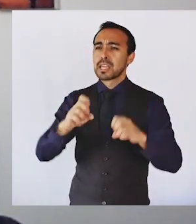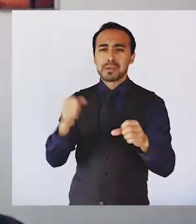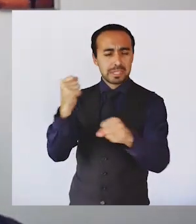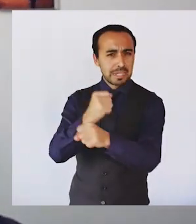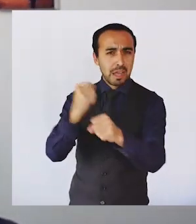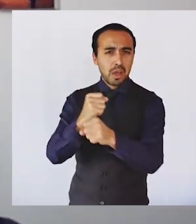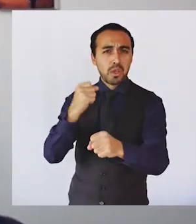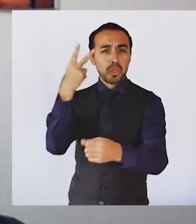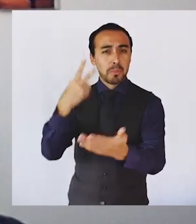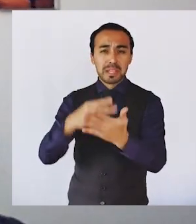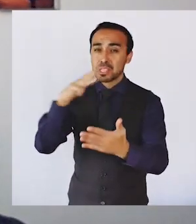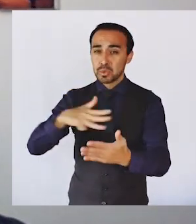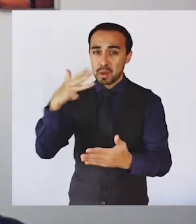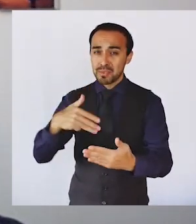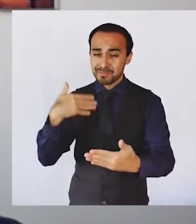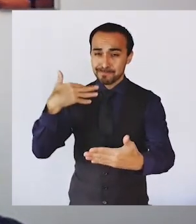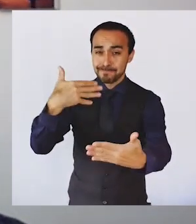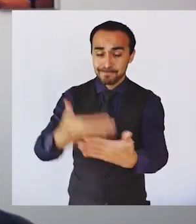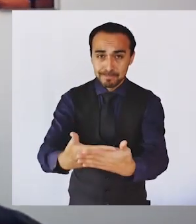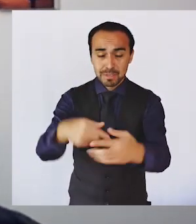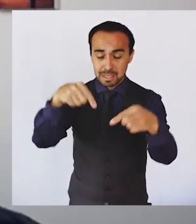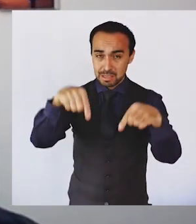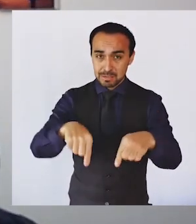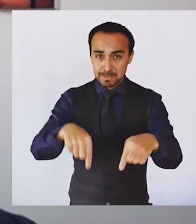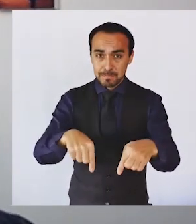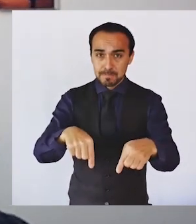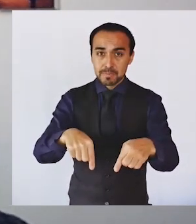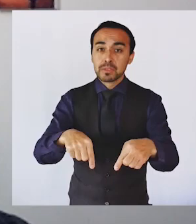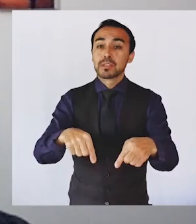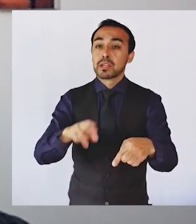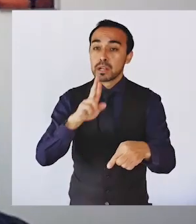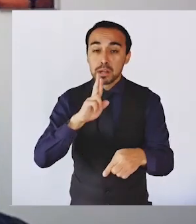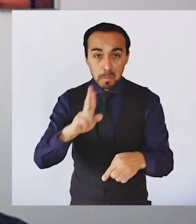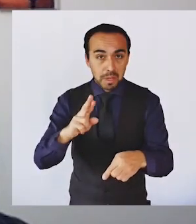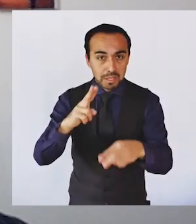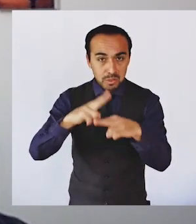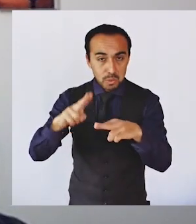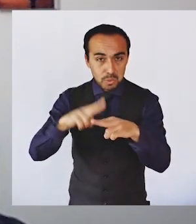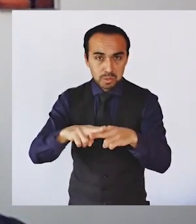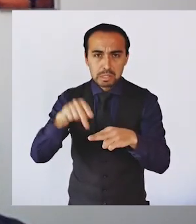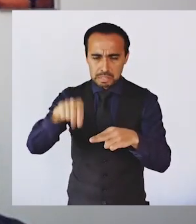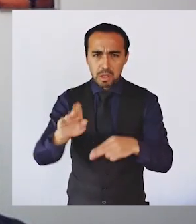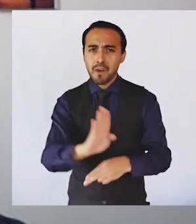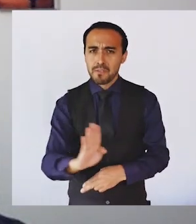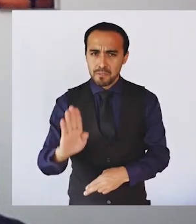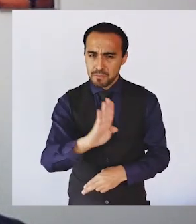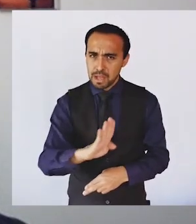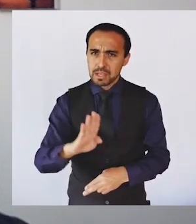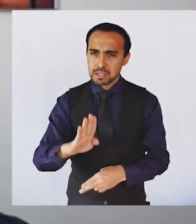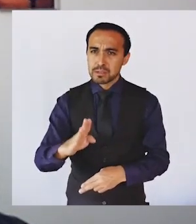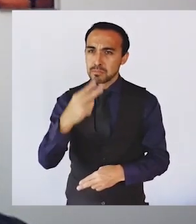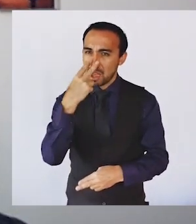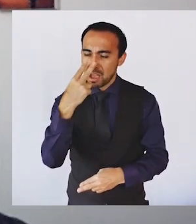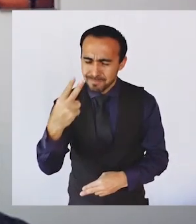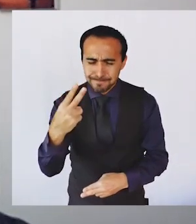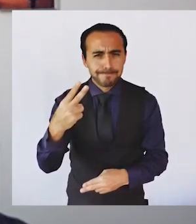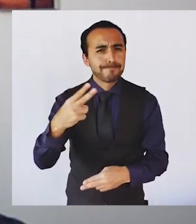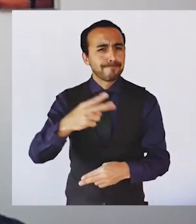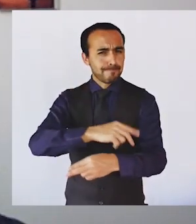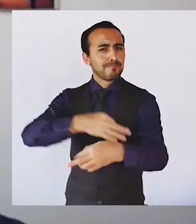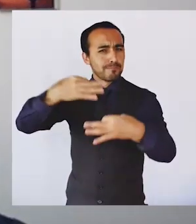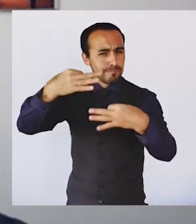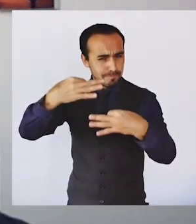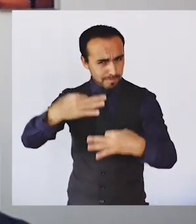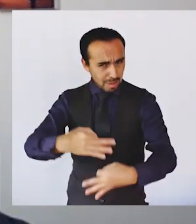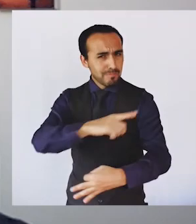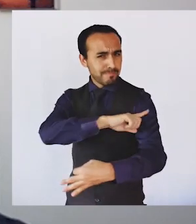resultados del año 2019 de la Vicerrectoría Académica. Estos resultados e iniciativas son los cimientos y las bases para